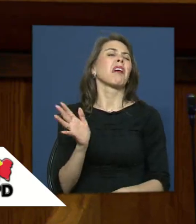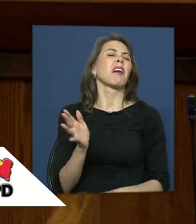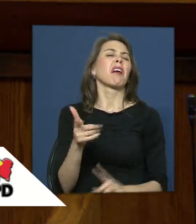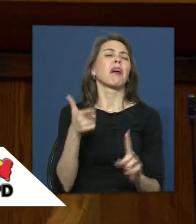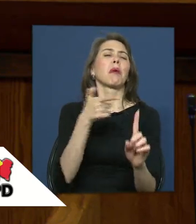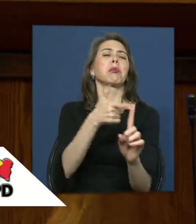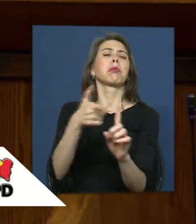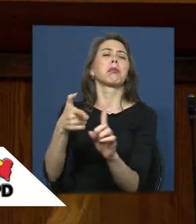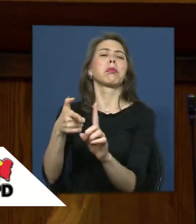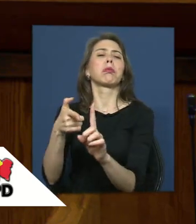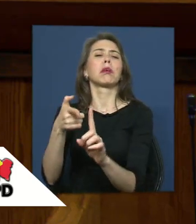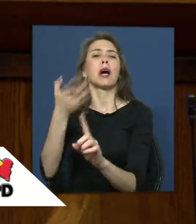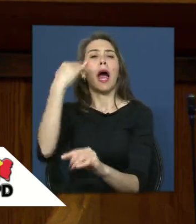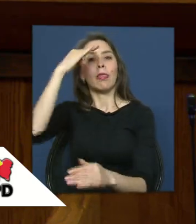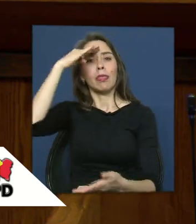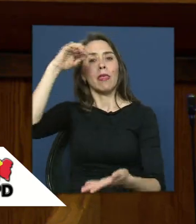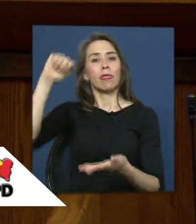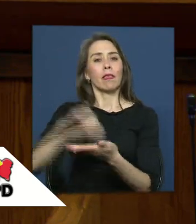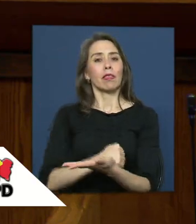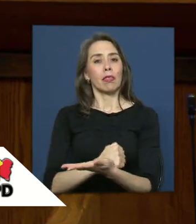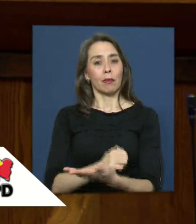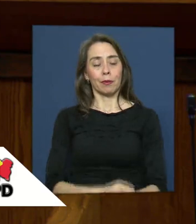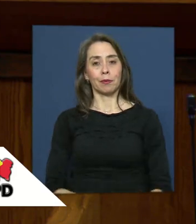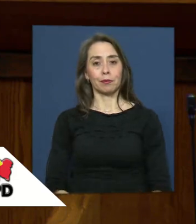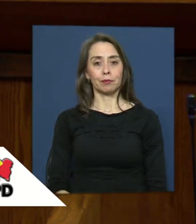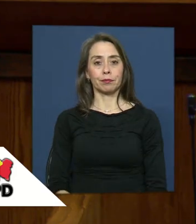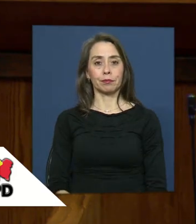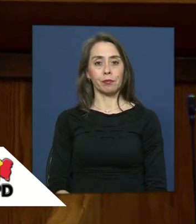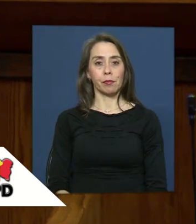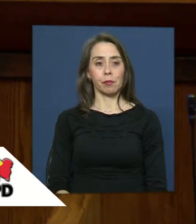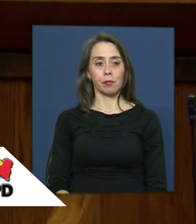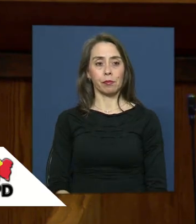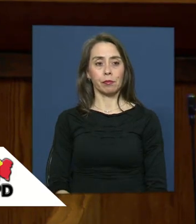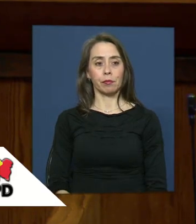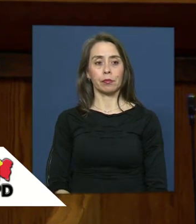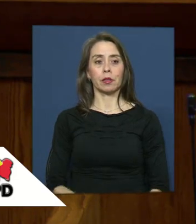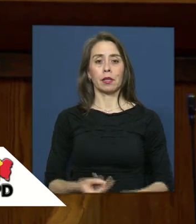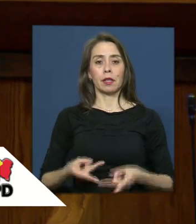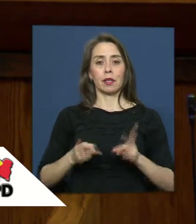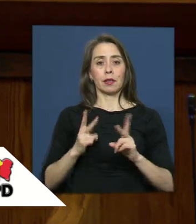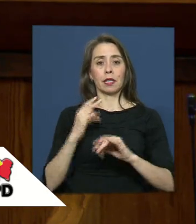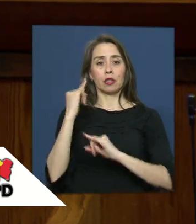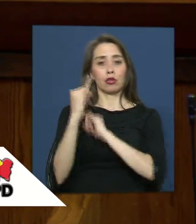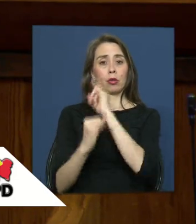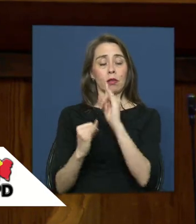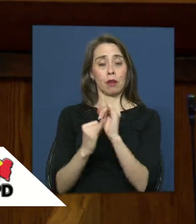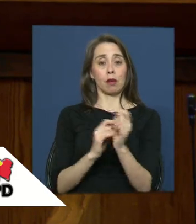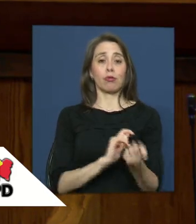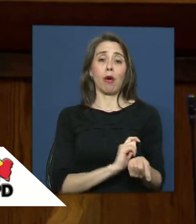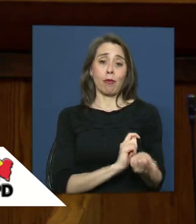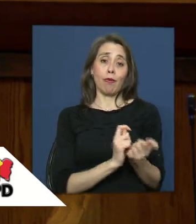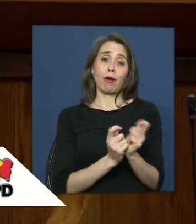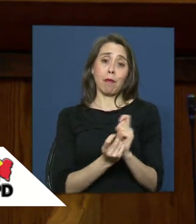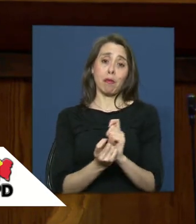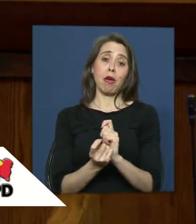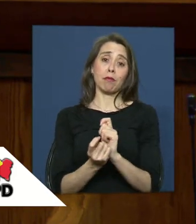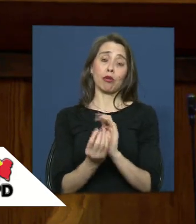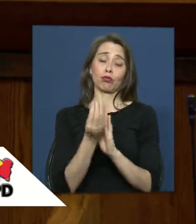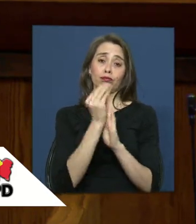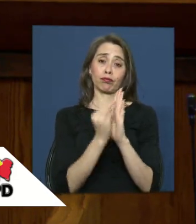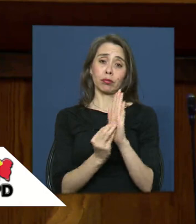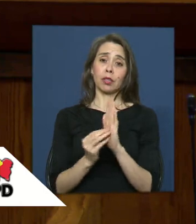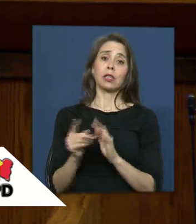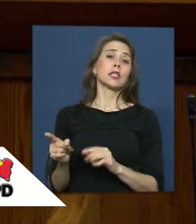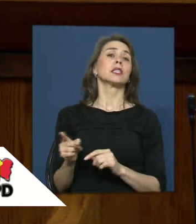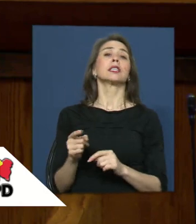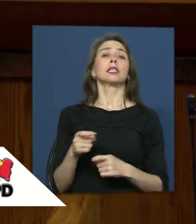cometidos en esos tiempos de la dictadura. Hoy la evolución del derecho internacional hace que la impunidad, la